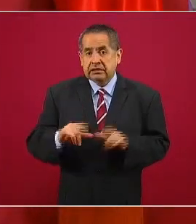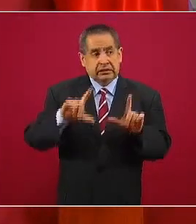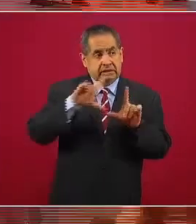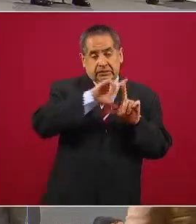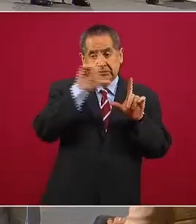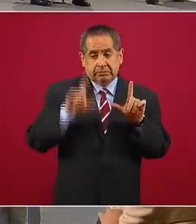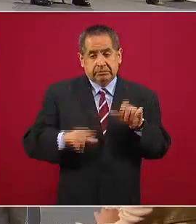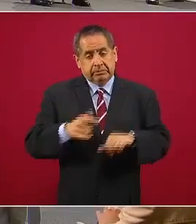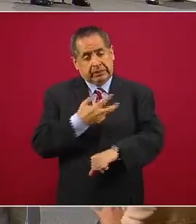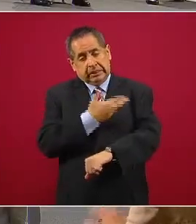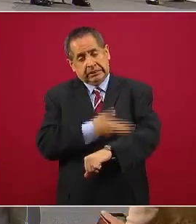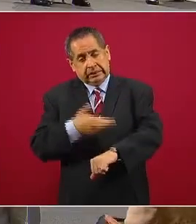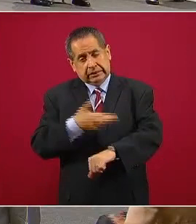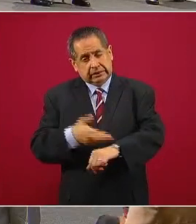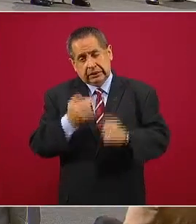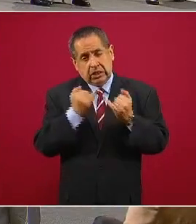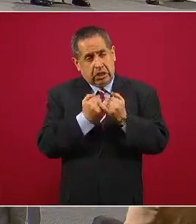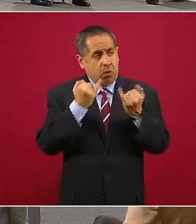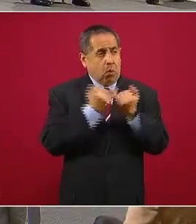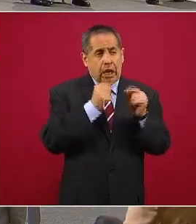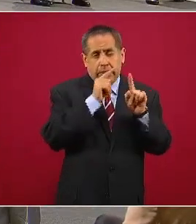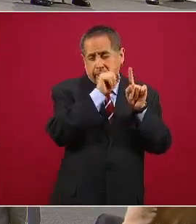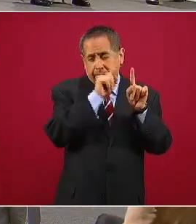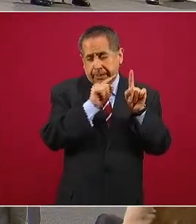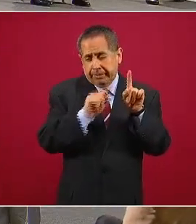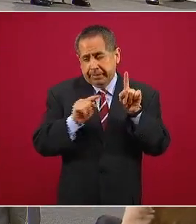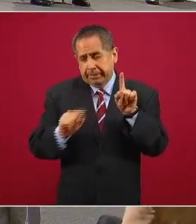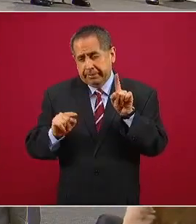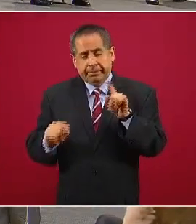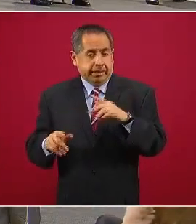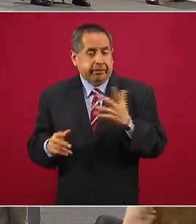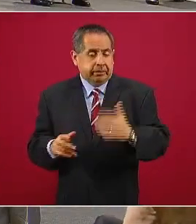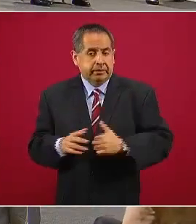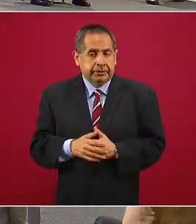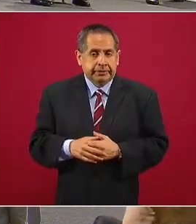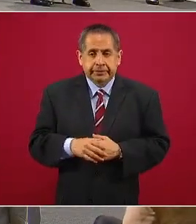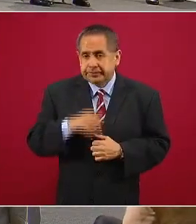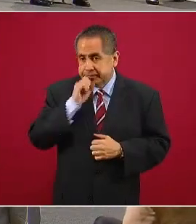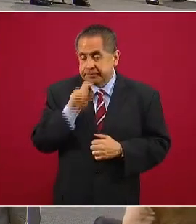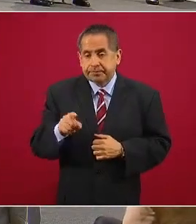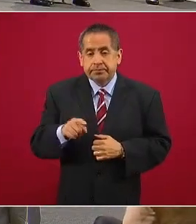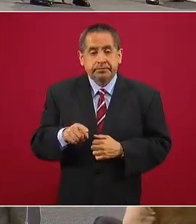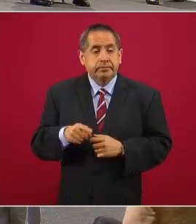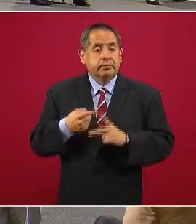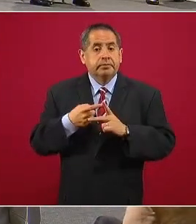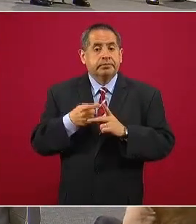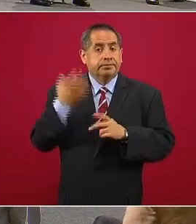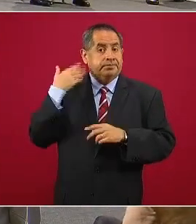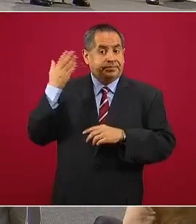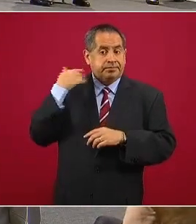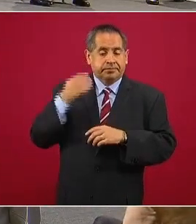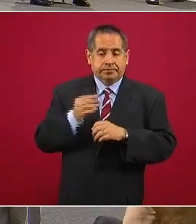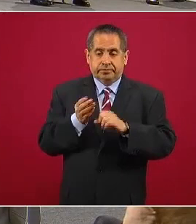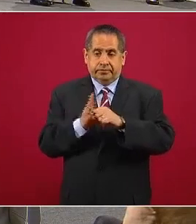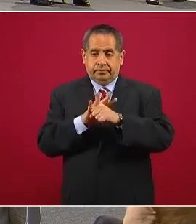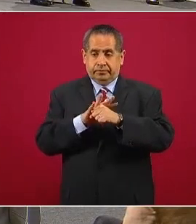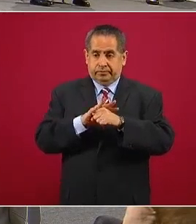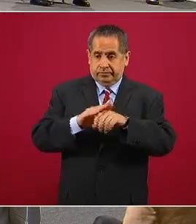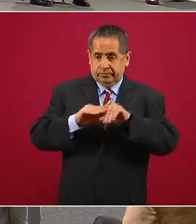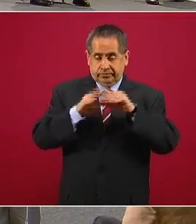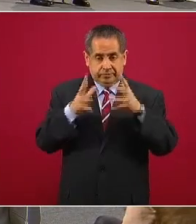Les puedo también decir que cuando comienza la pandemia nos